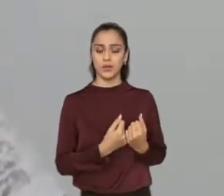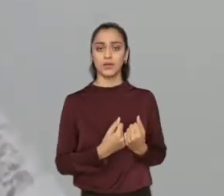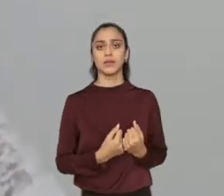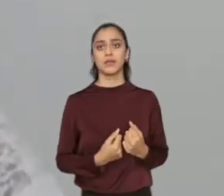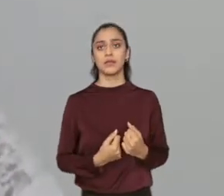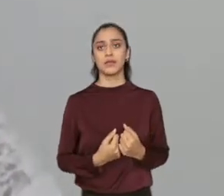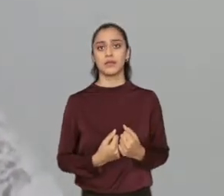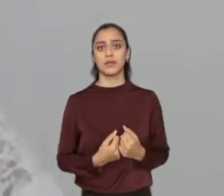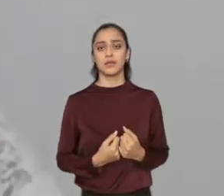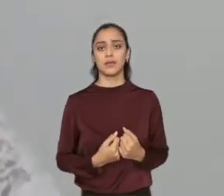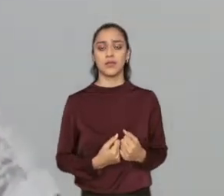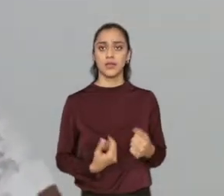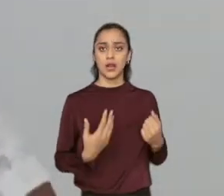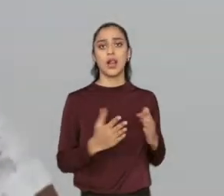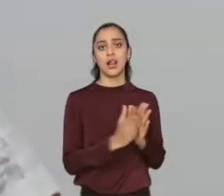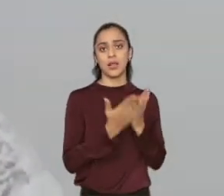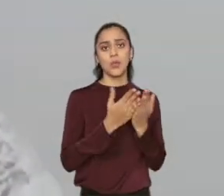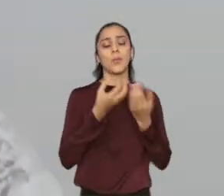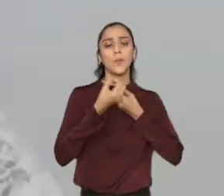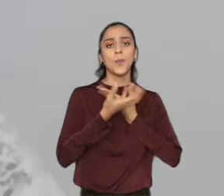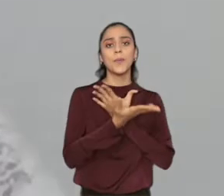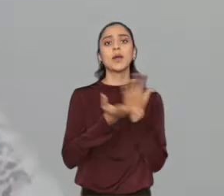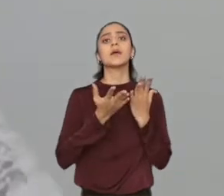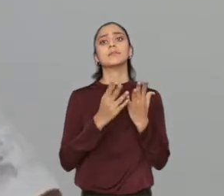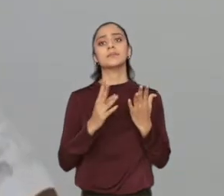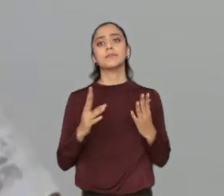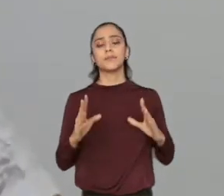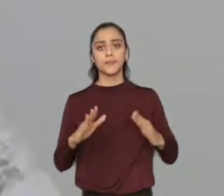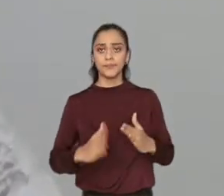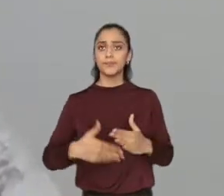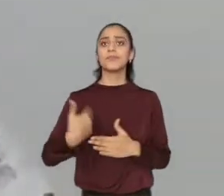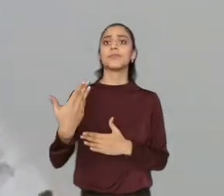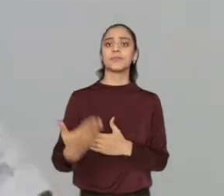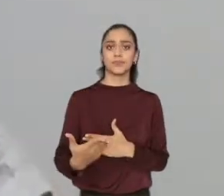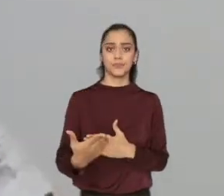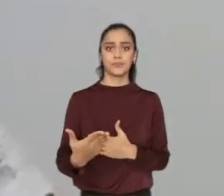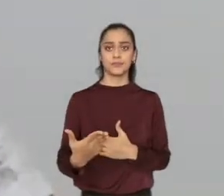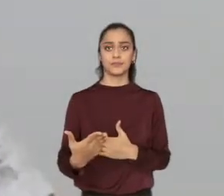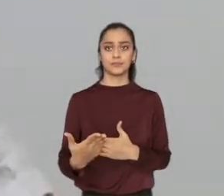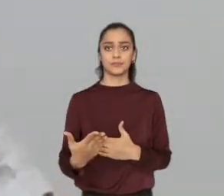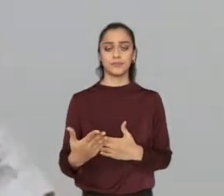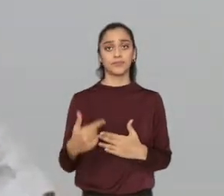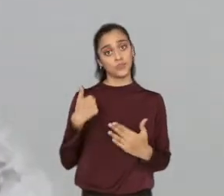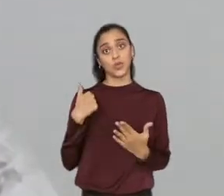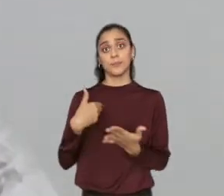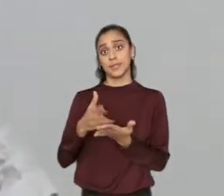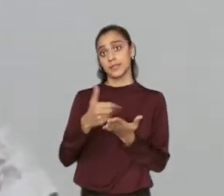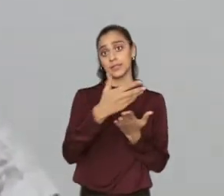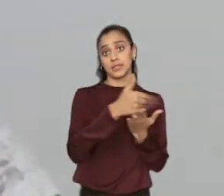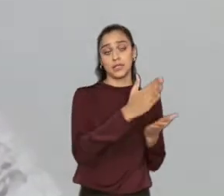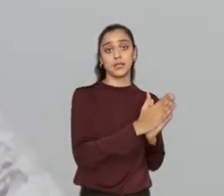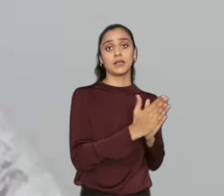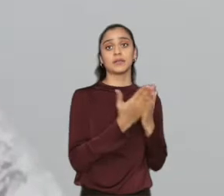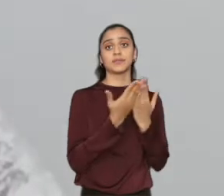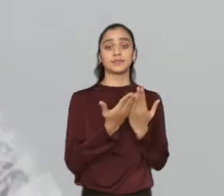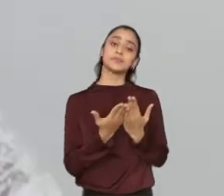saqué el libro y después eso fue lo que me tocó vender.